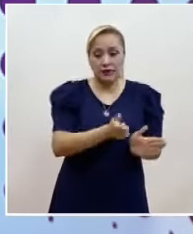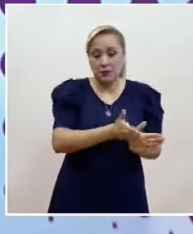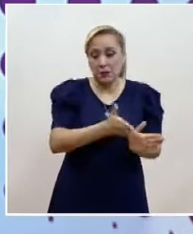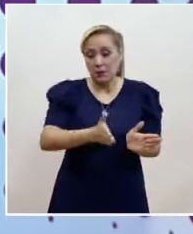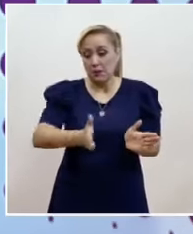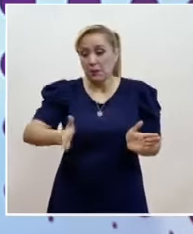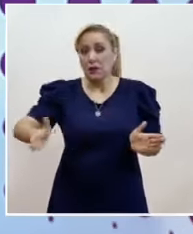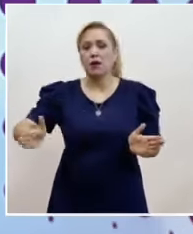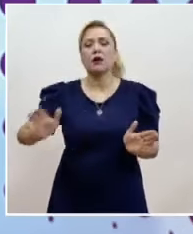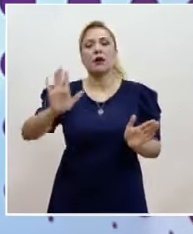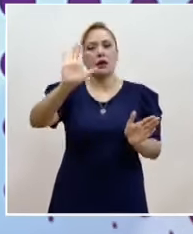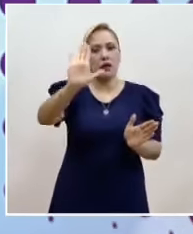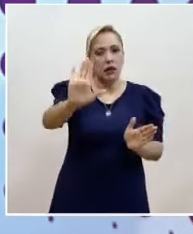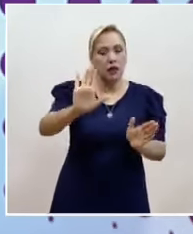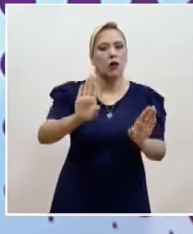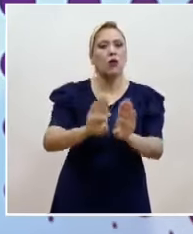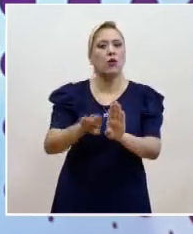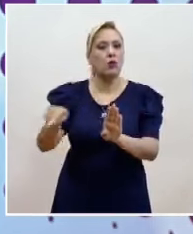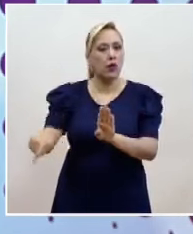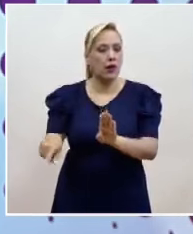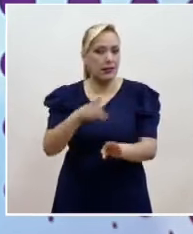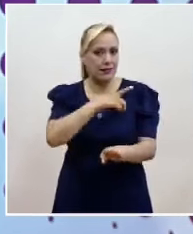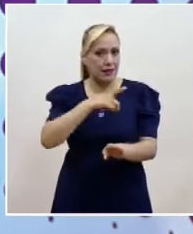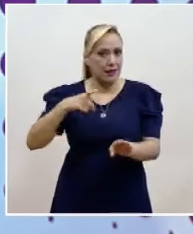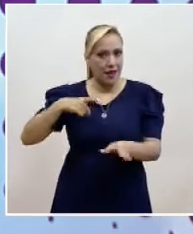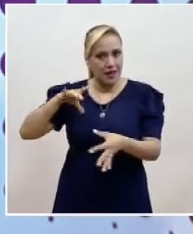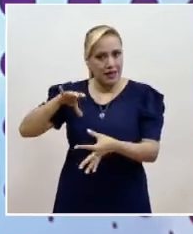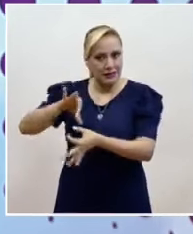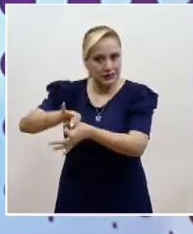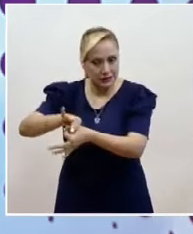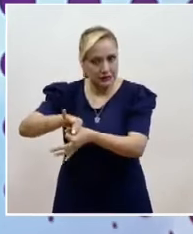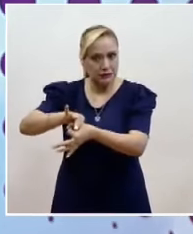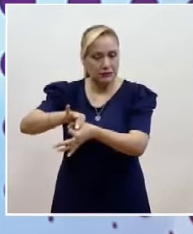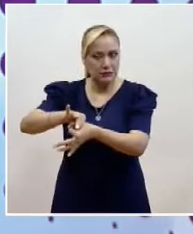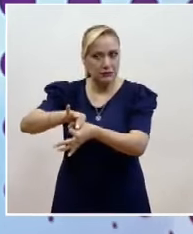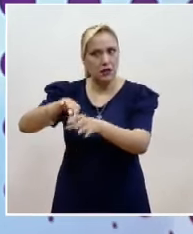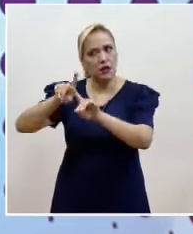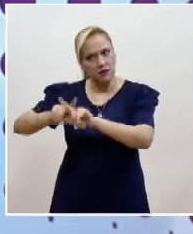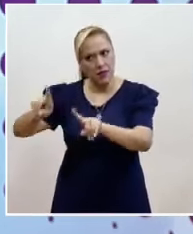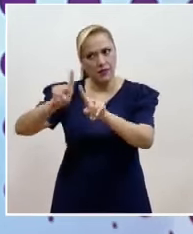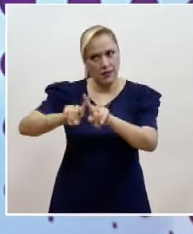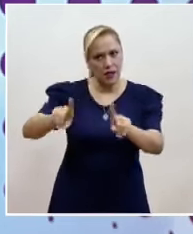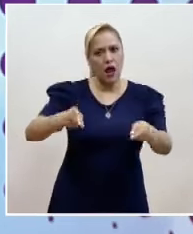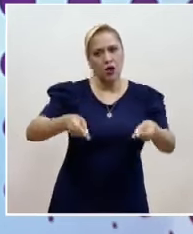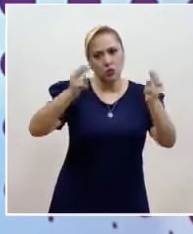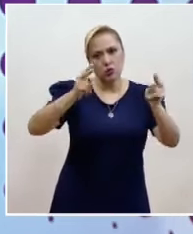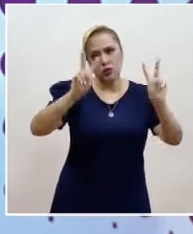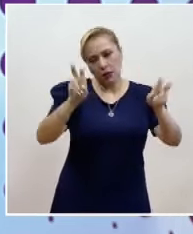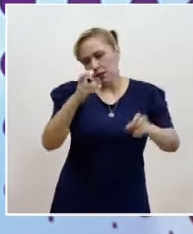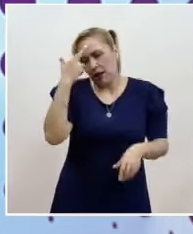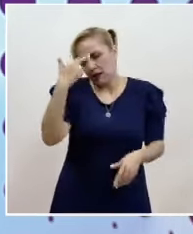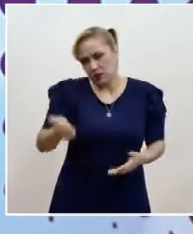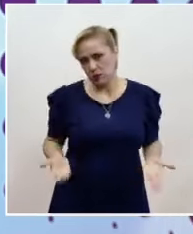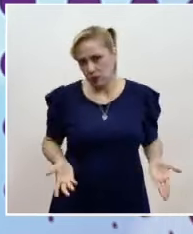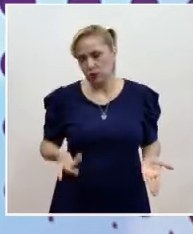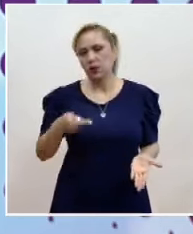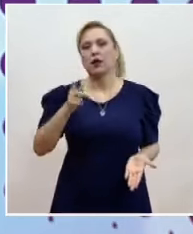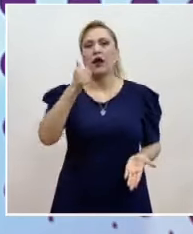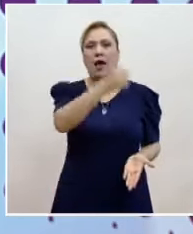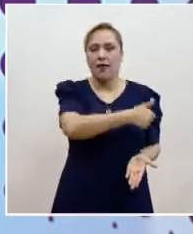problema con otras condiciones, otros contextos. Y creo que en todo caso cada quien tiene que tomar pues el papel que le toca y